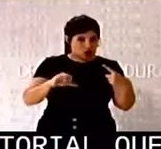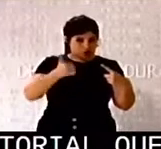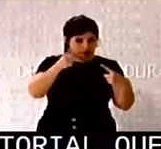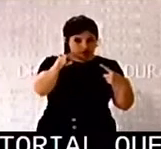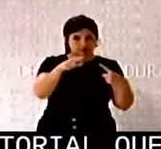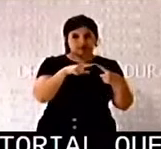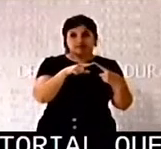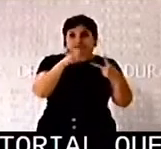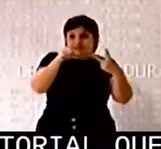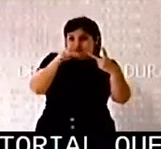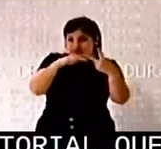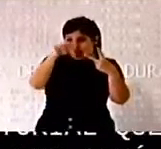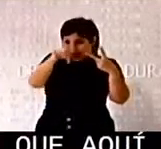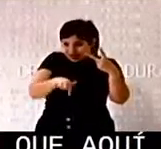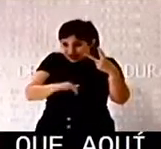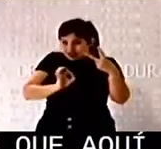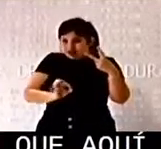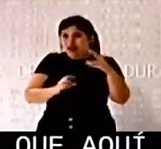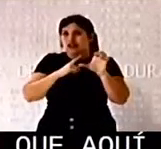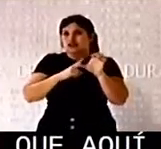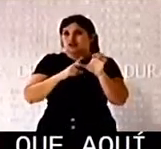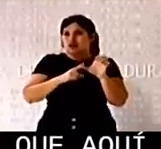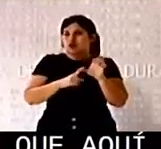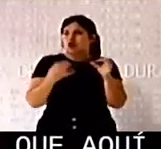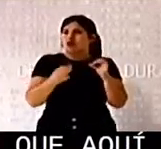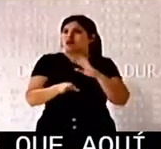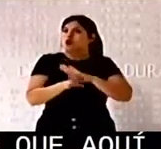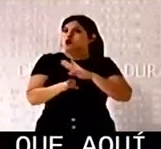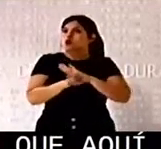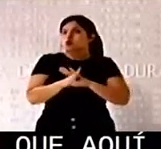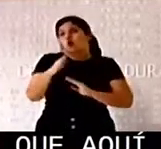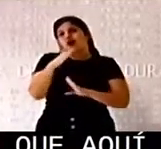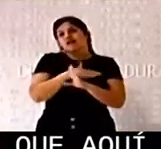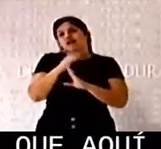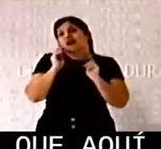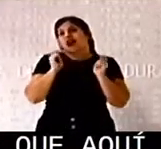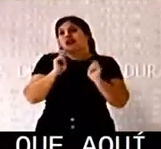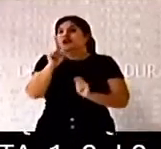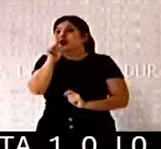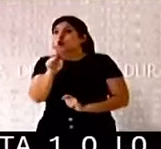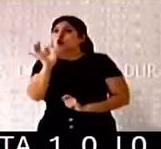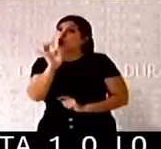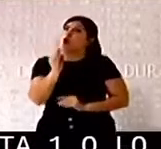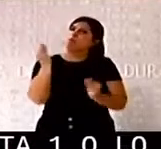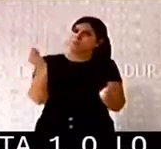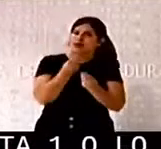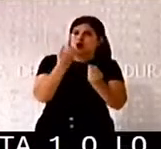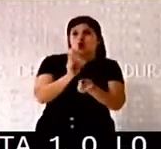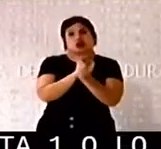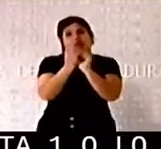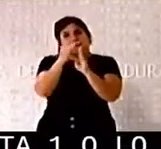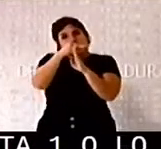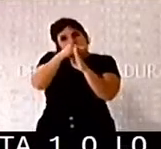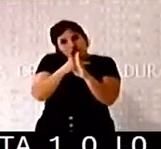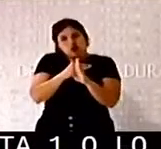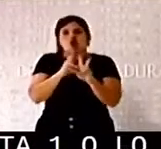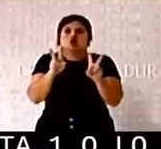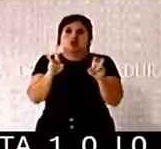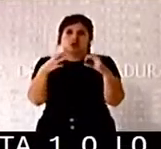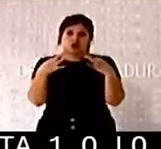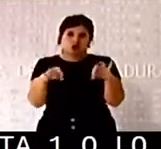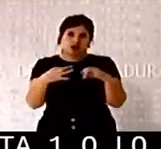Segundo, que aquí, en Extremadura, sigamos en nivel de alerta 1 o, lo que es mejor, hayamos bajado a nueva normalidad.